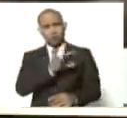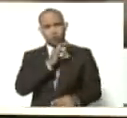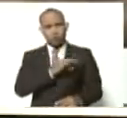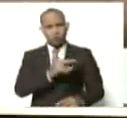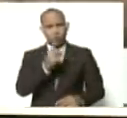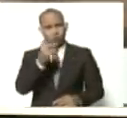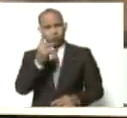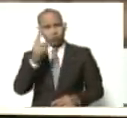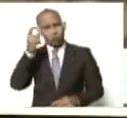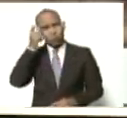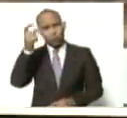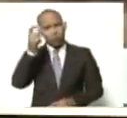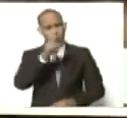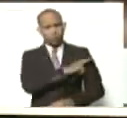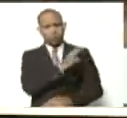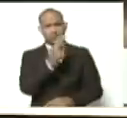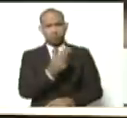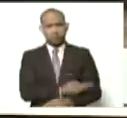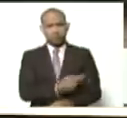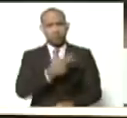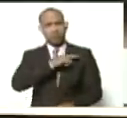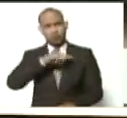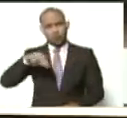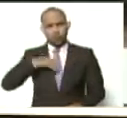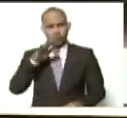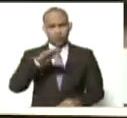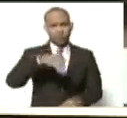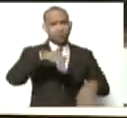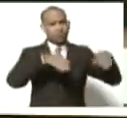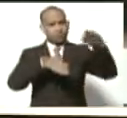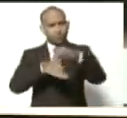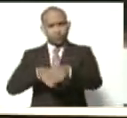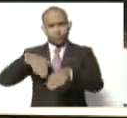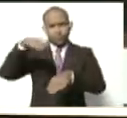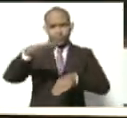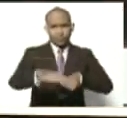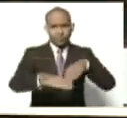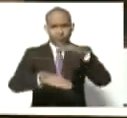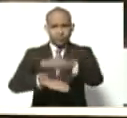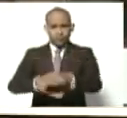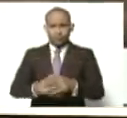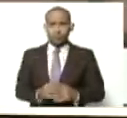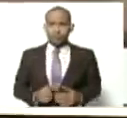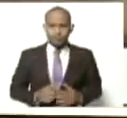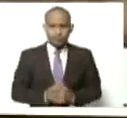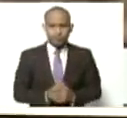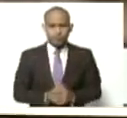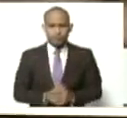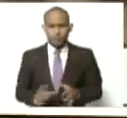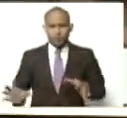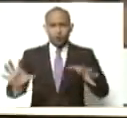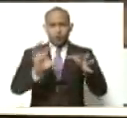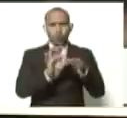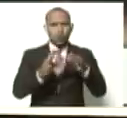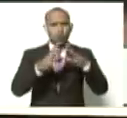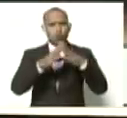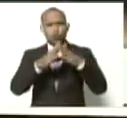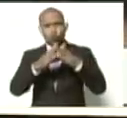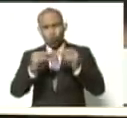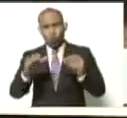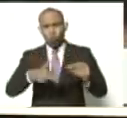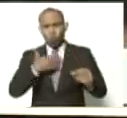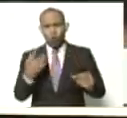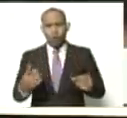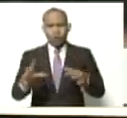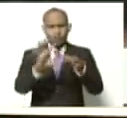empoderado. Para nosotros avanzar, como dijera Ho Chi Minh, unir a todo el que pueda ser